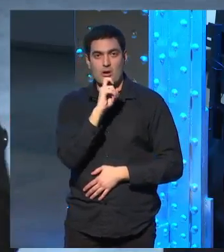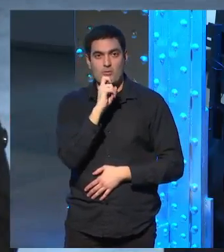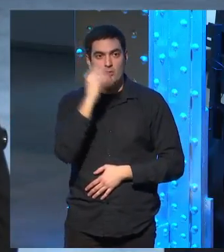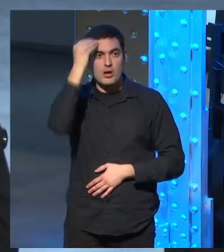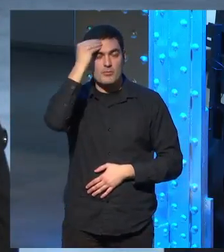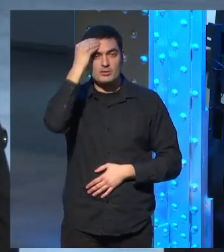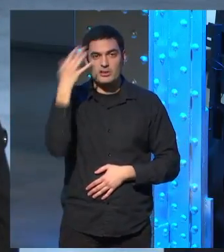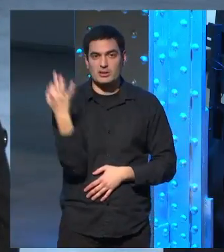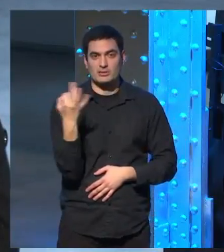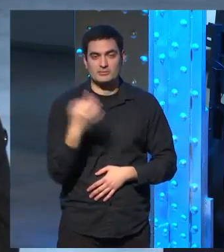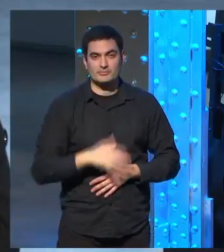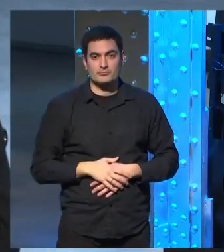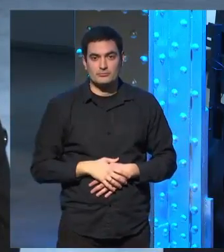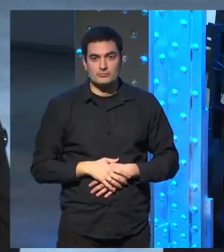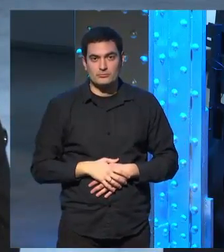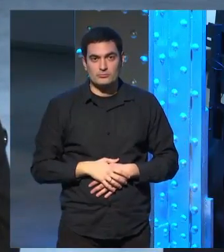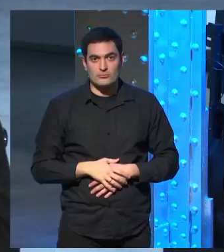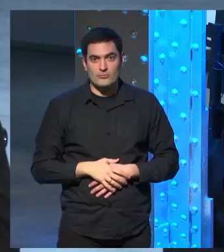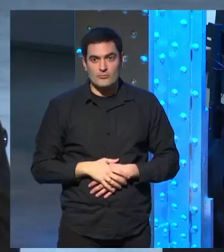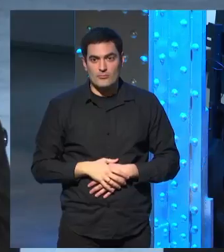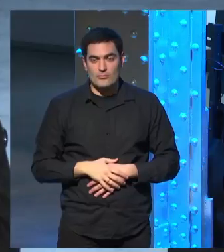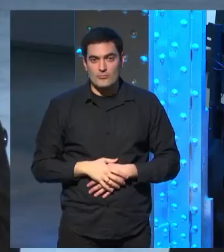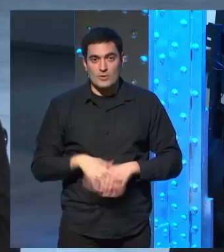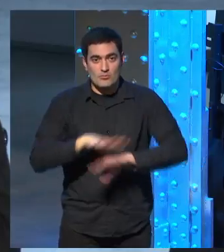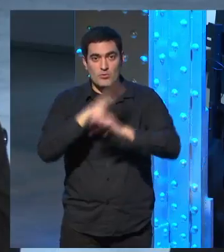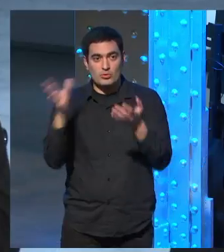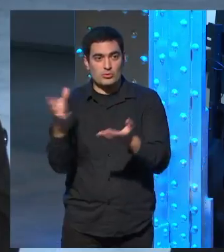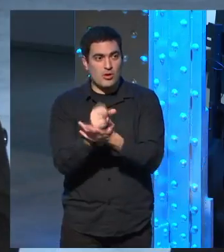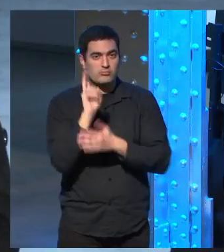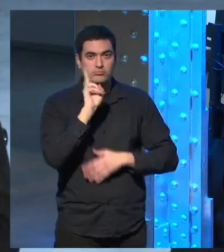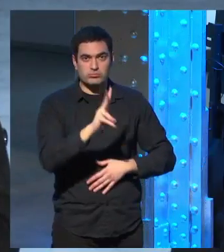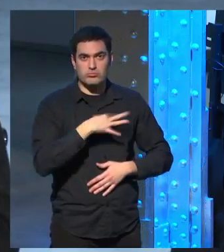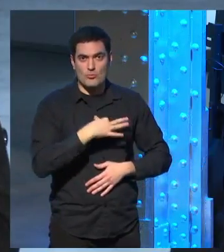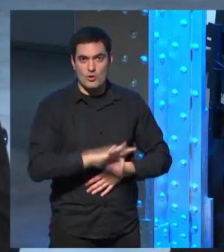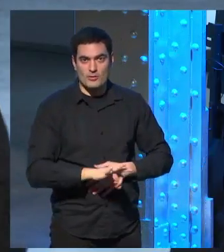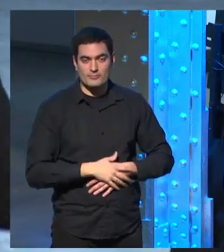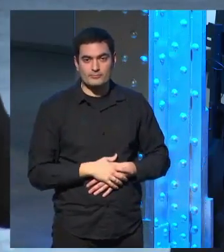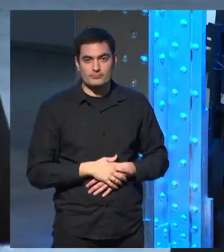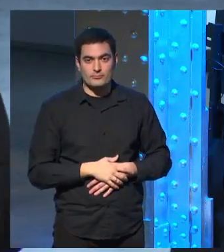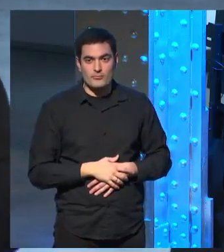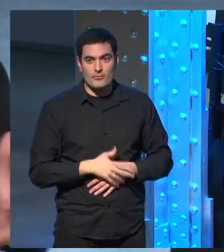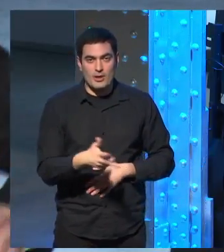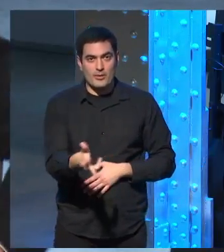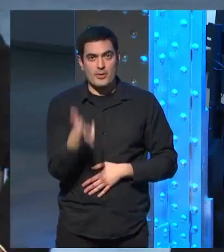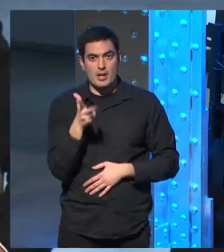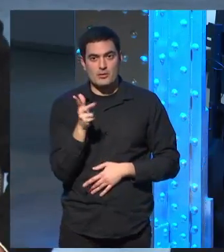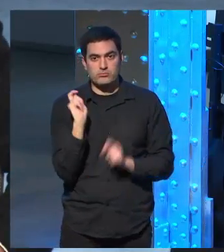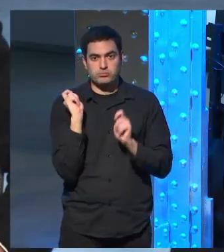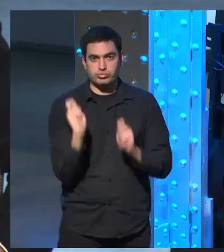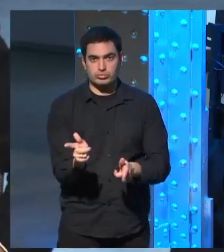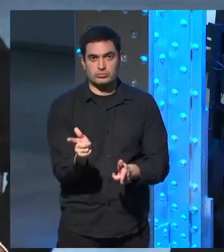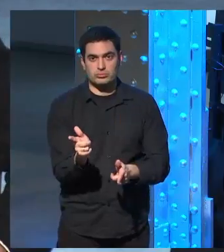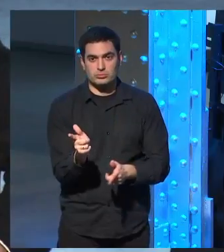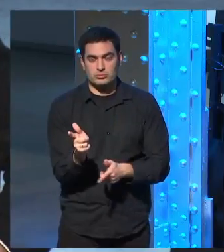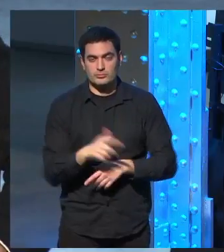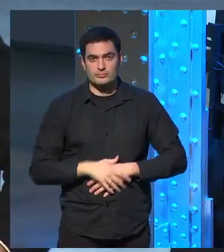que todo el mundo lo puede ver. Es por derecho y